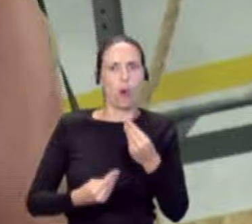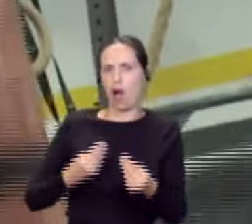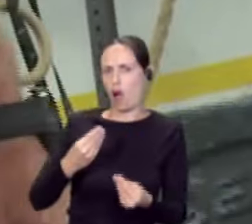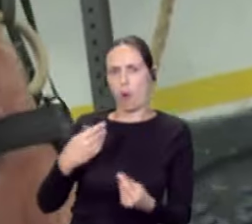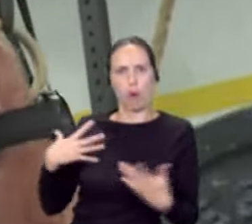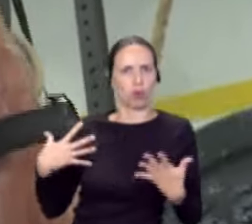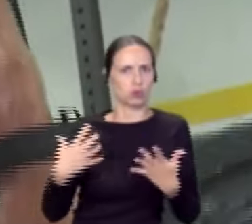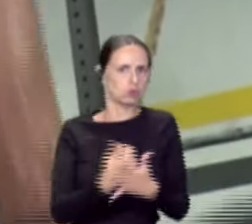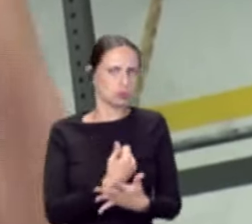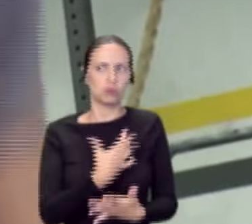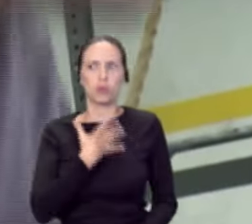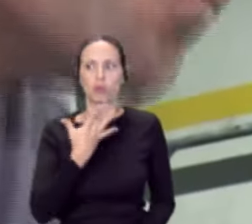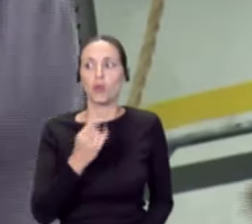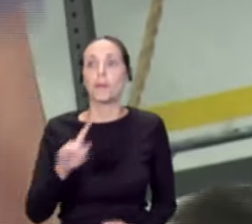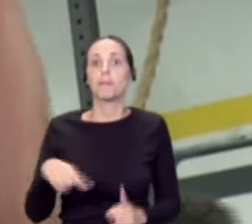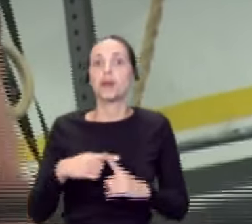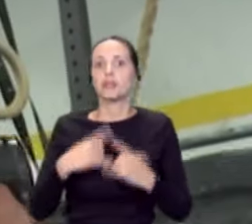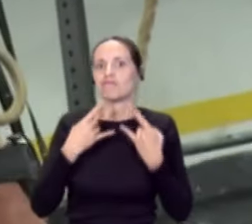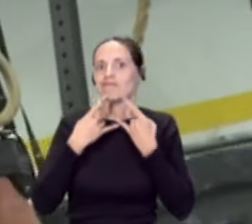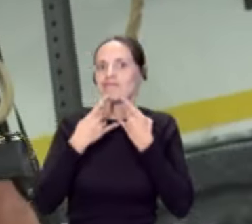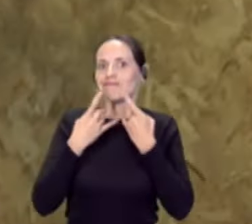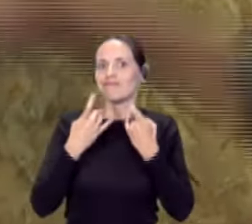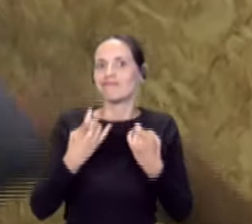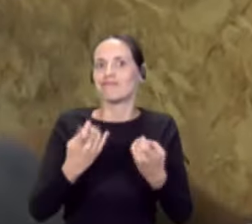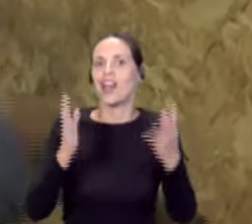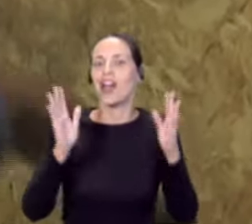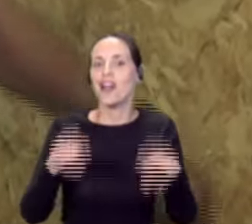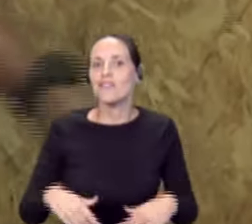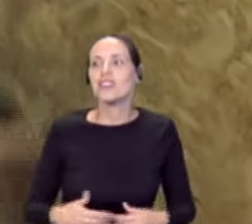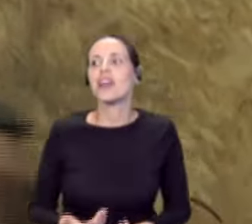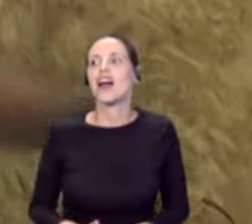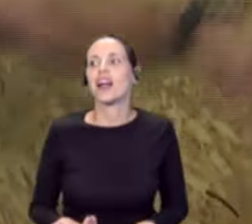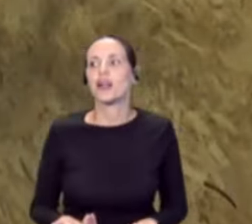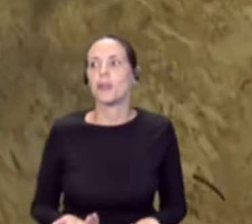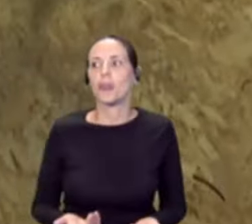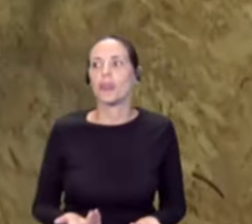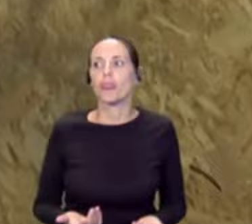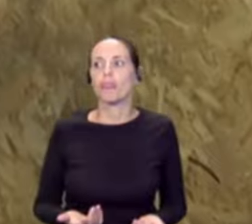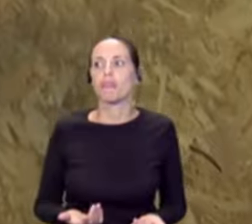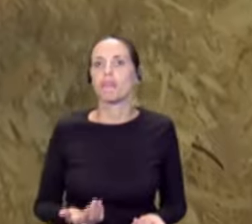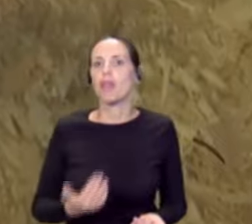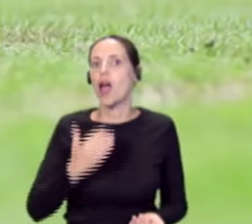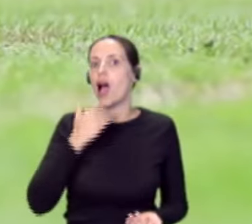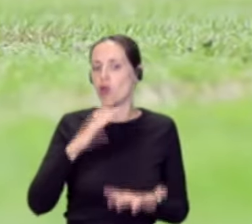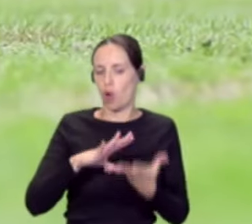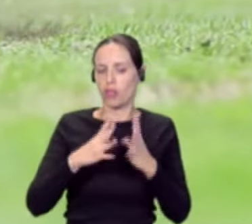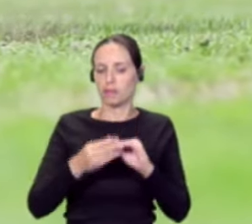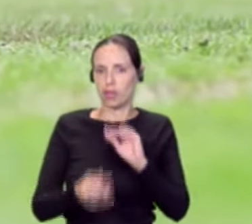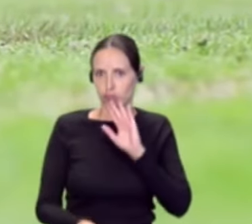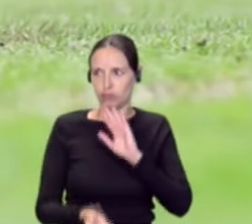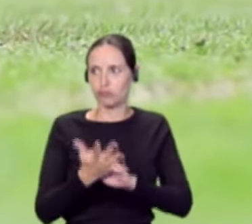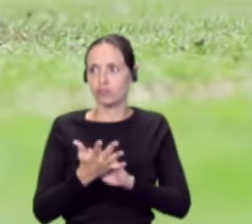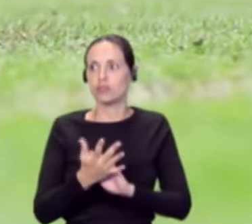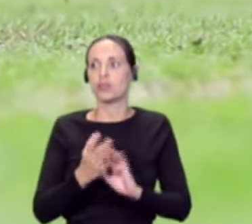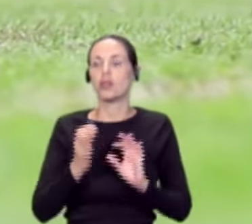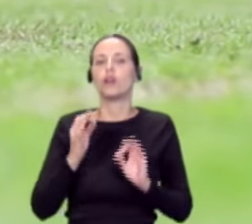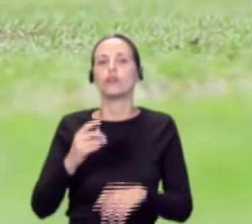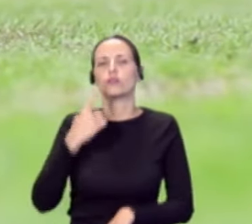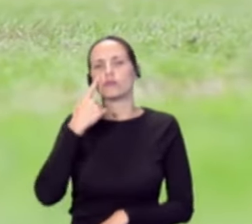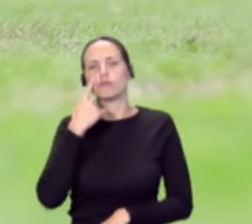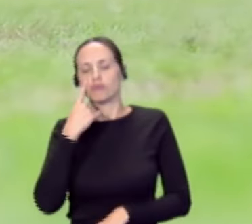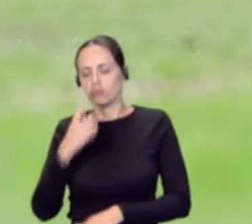y me gustó tanto que decidimos hacer algo adaptado. Los radares de seguimiento de